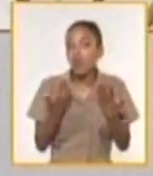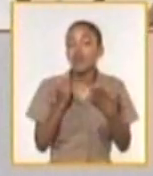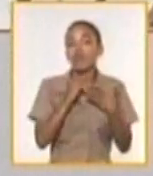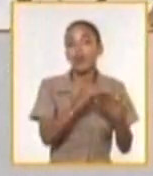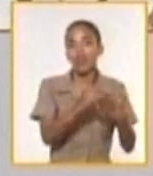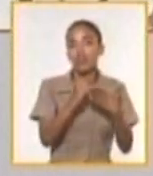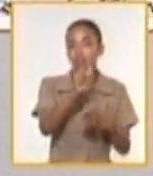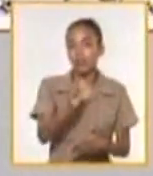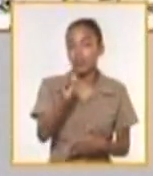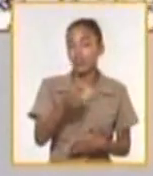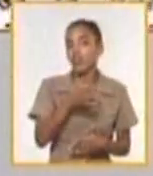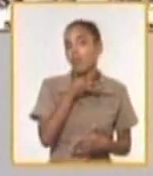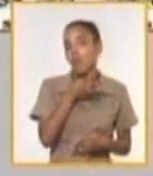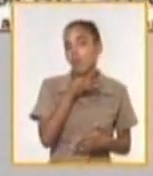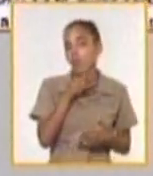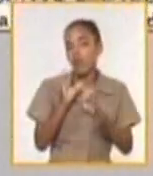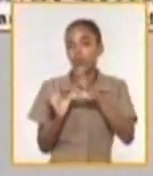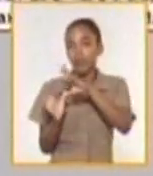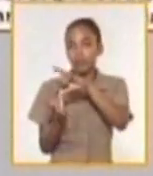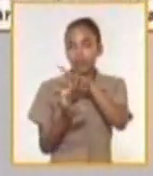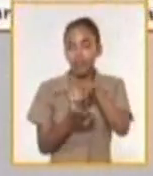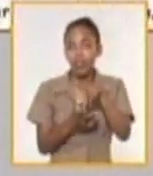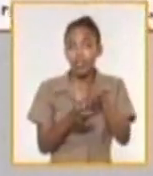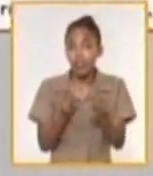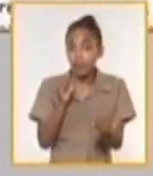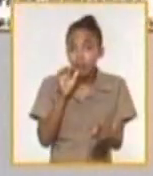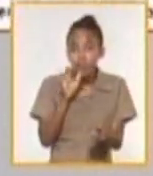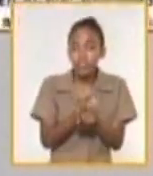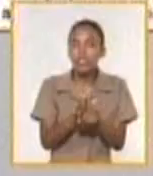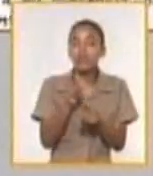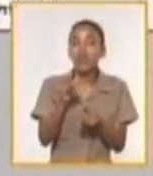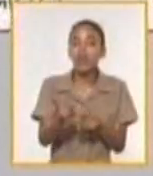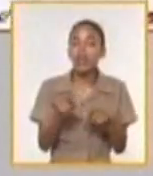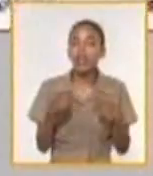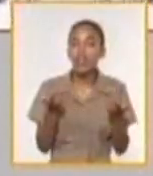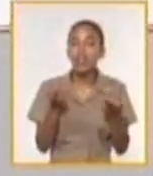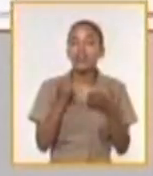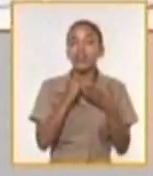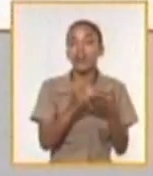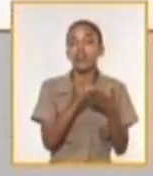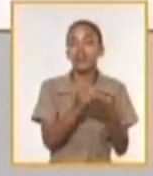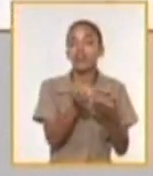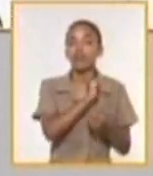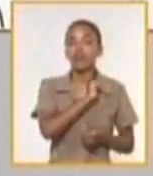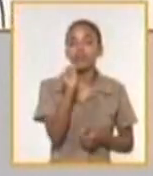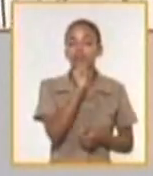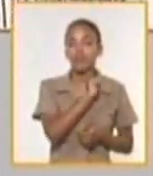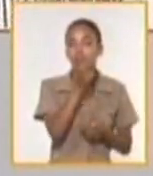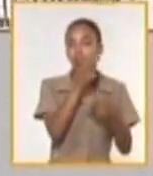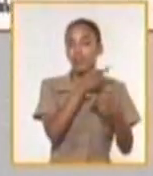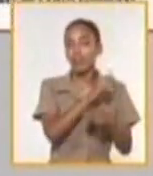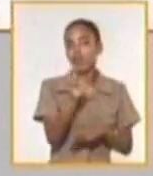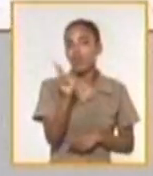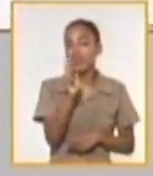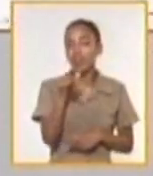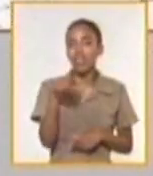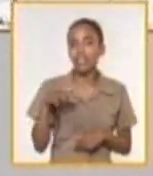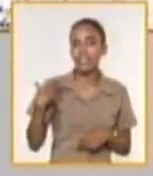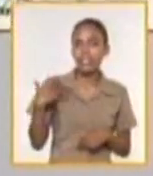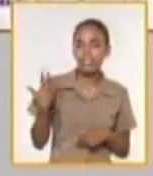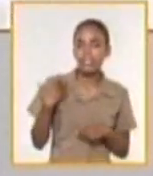se involucra desde el primer momento en la revolución. Por eso denuncia, rechaza,